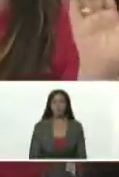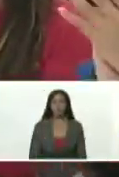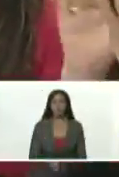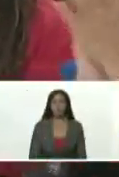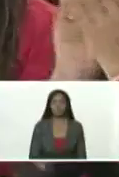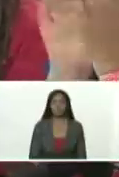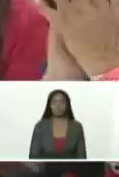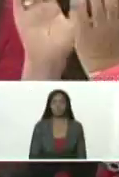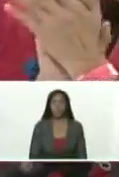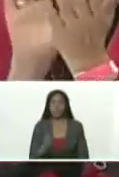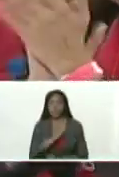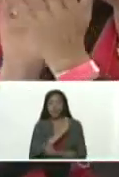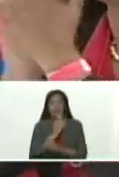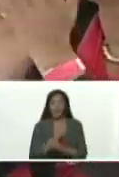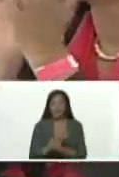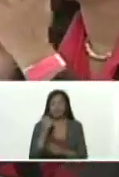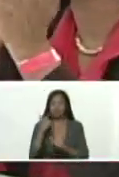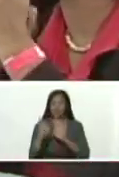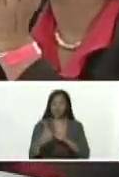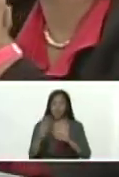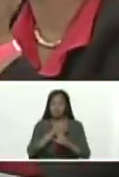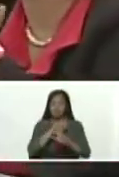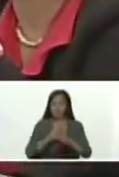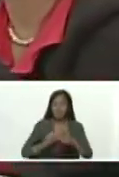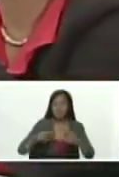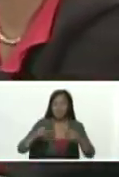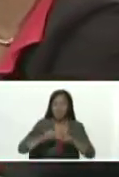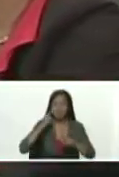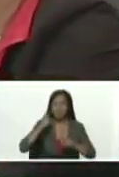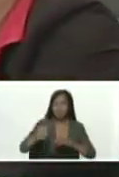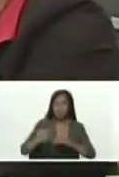Una energía, una fuerza que